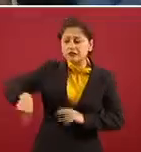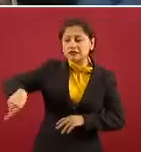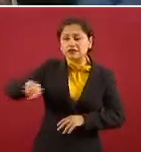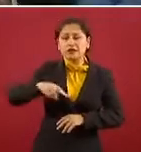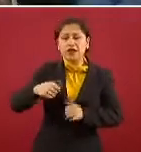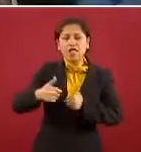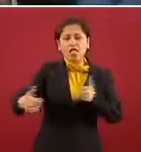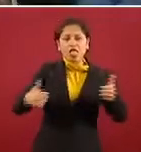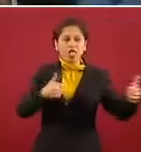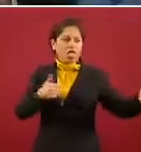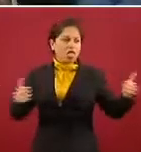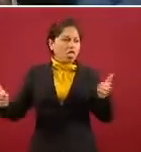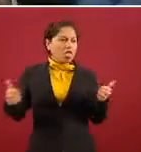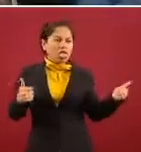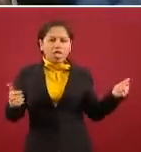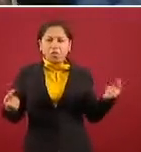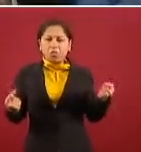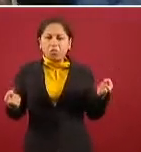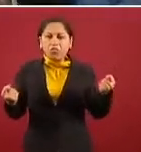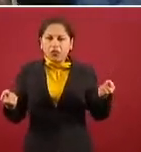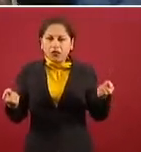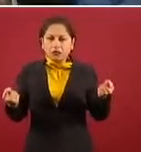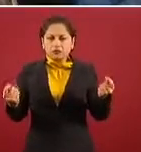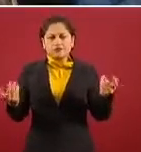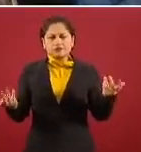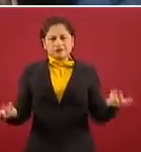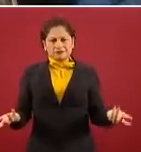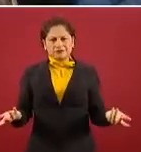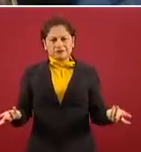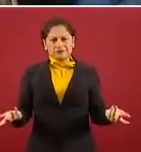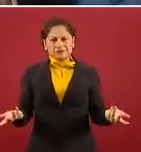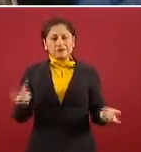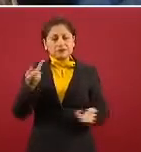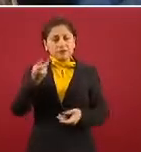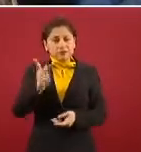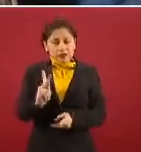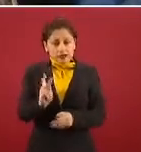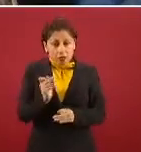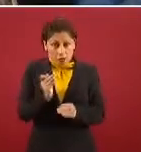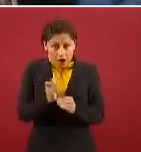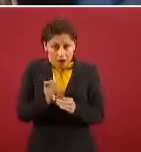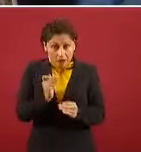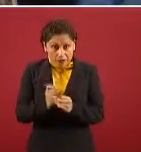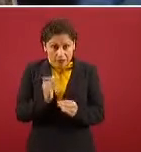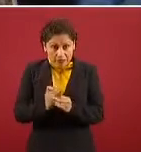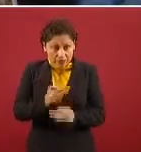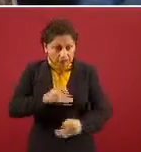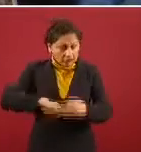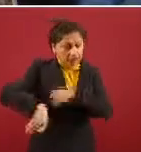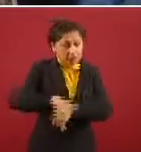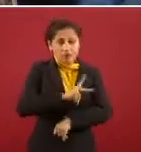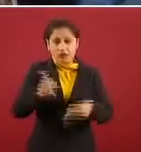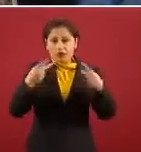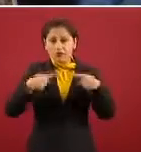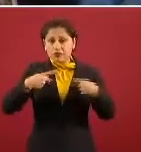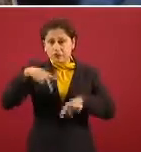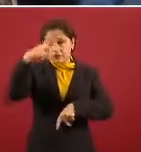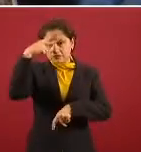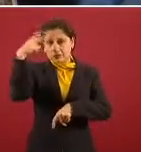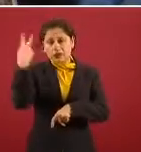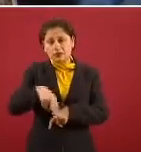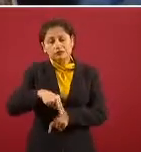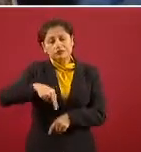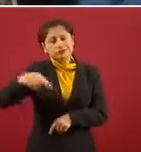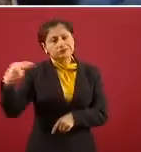intereses, señor presidente, y requerimos como mexicanos, los que votaron por usted y los que no votaron, un